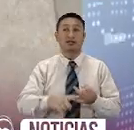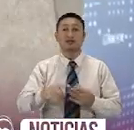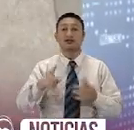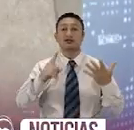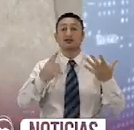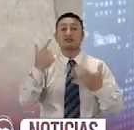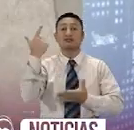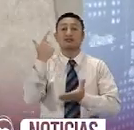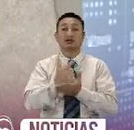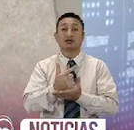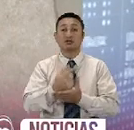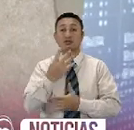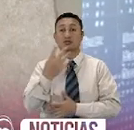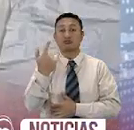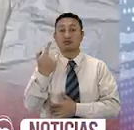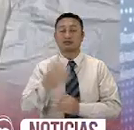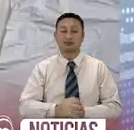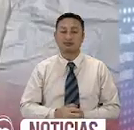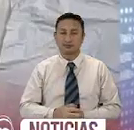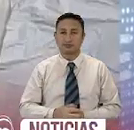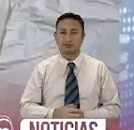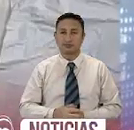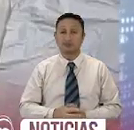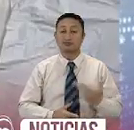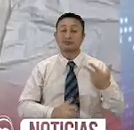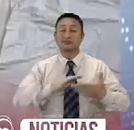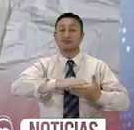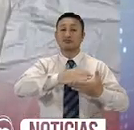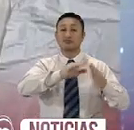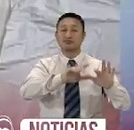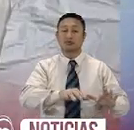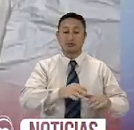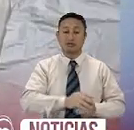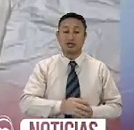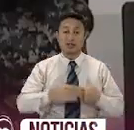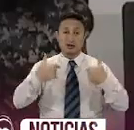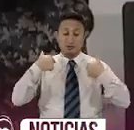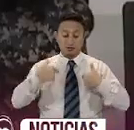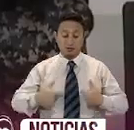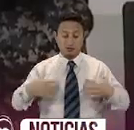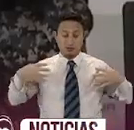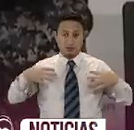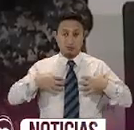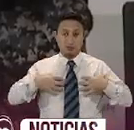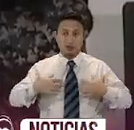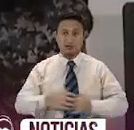alimentadoras, 4 armas de fuego, 3 laptops, un chaleco antibalas,